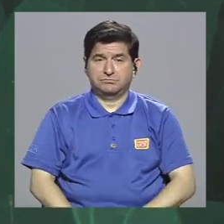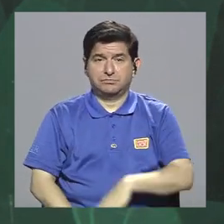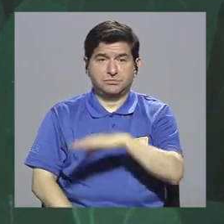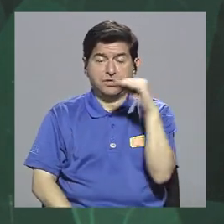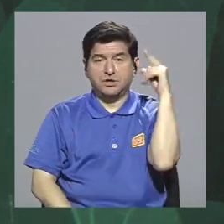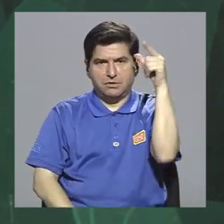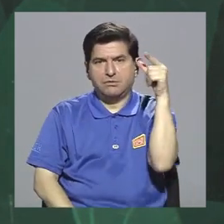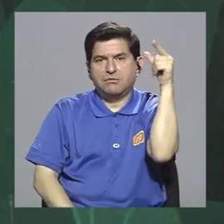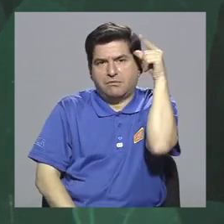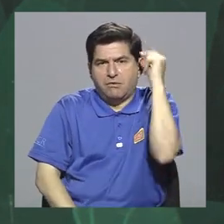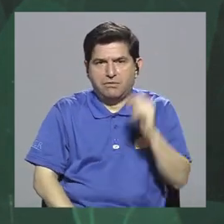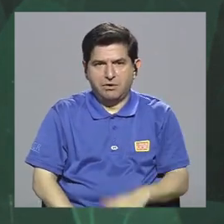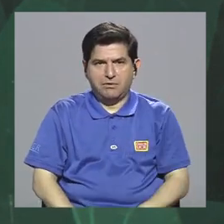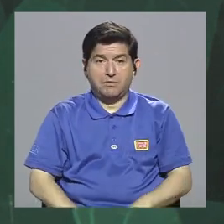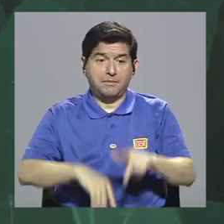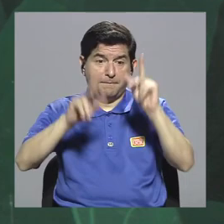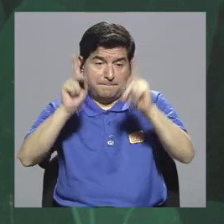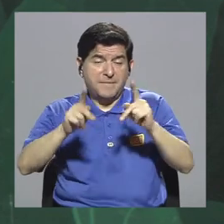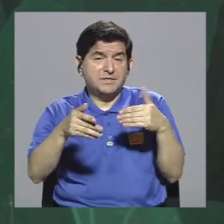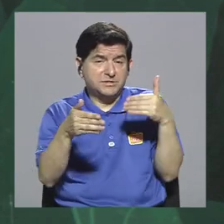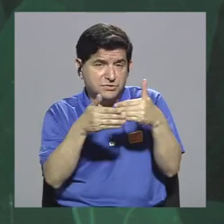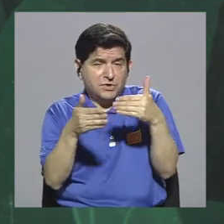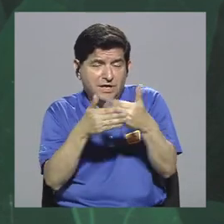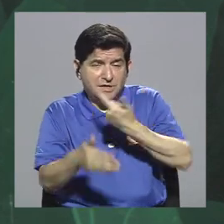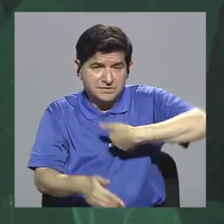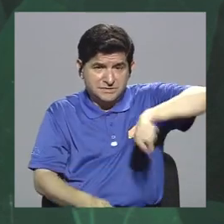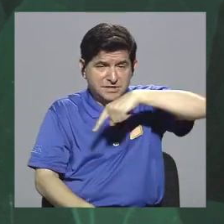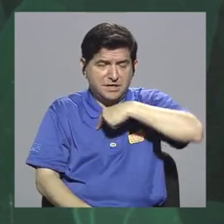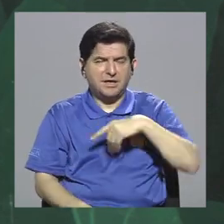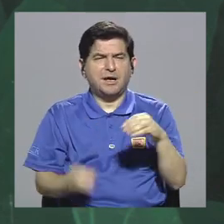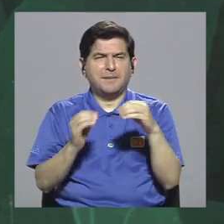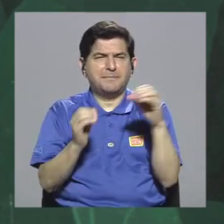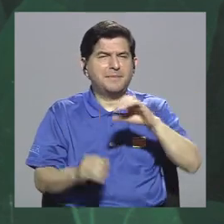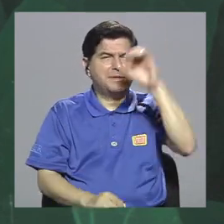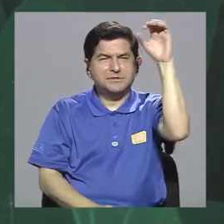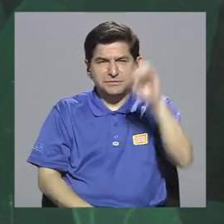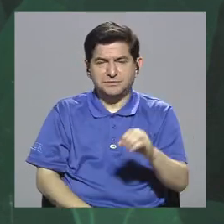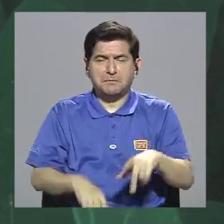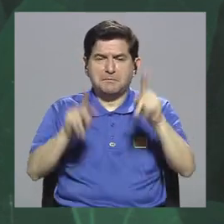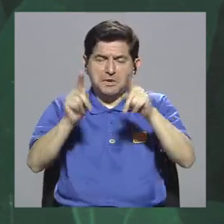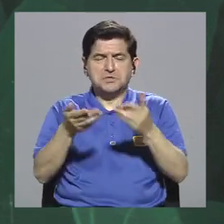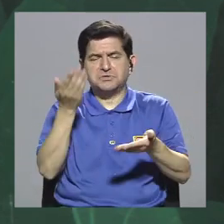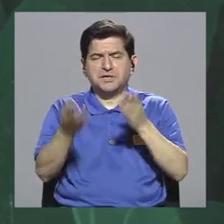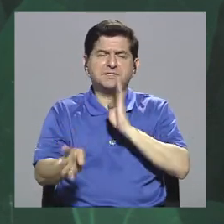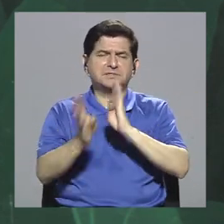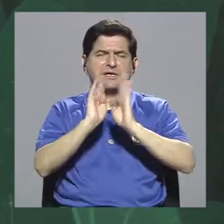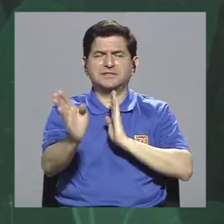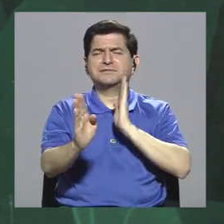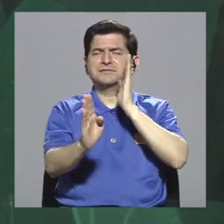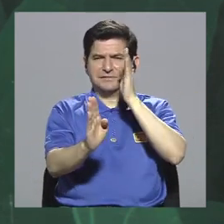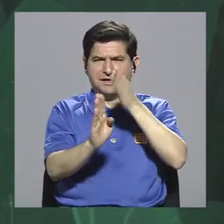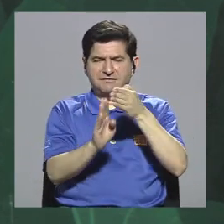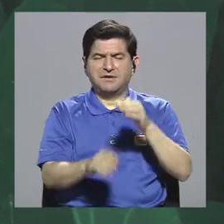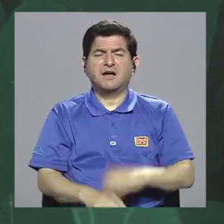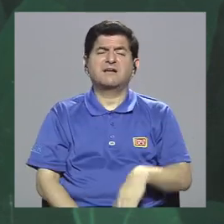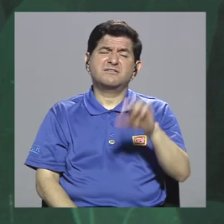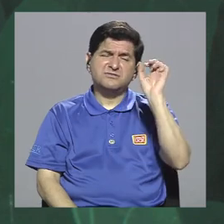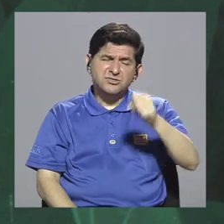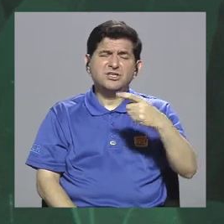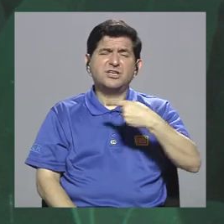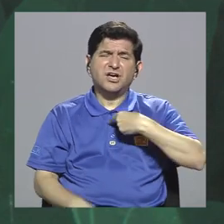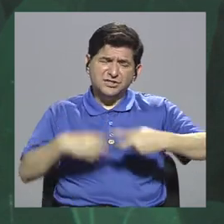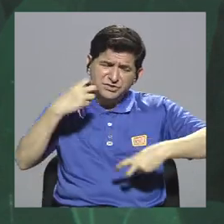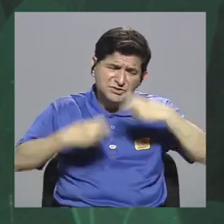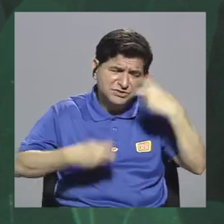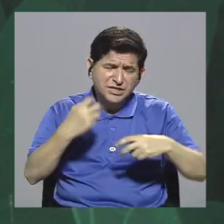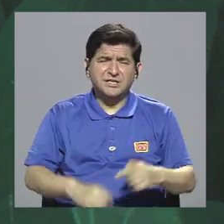evidentemente si es una persona cercana, pues hay mayores probabilidades de que esa persona se abra y le diga que sí, que está en crisis, que